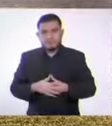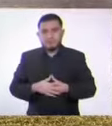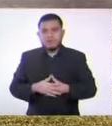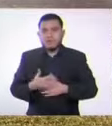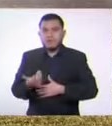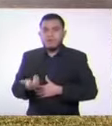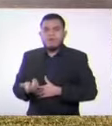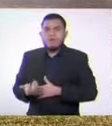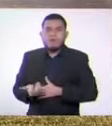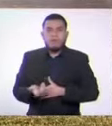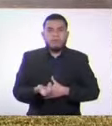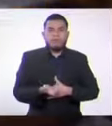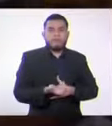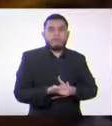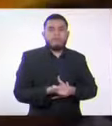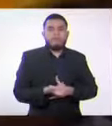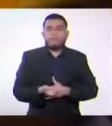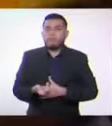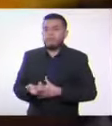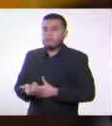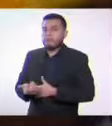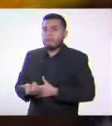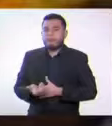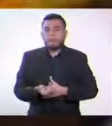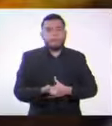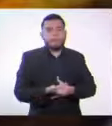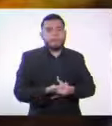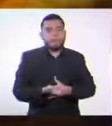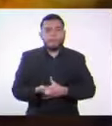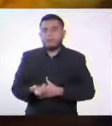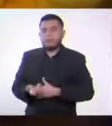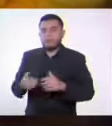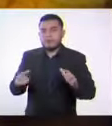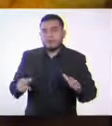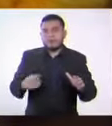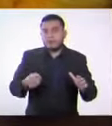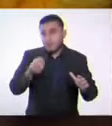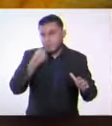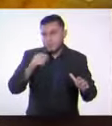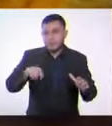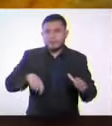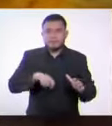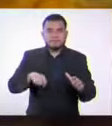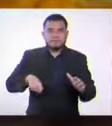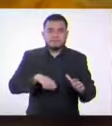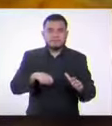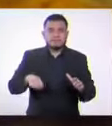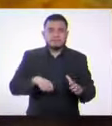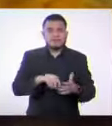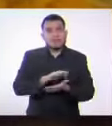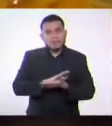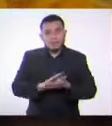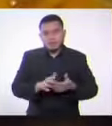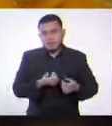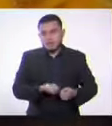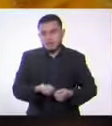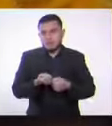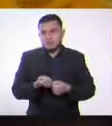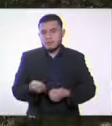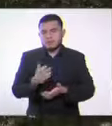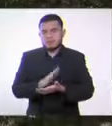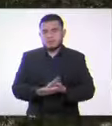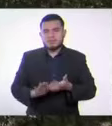irrigado en la agricultura, cocción de alimentos, limpieza y purificación,